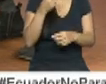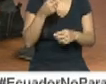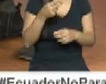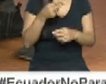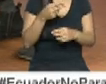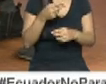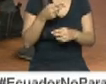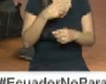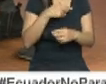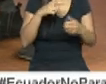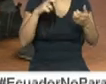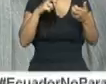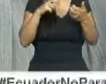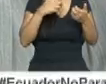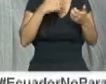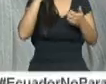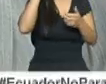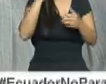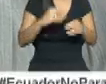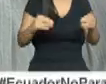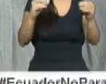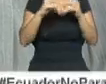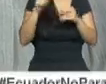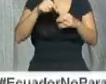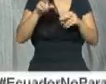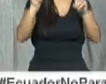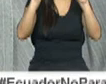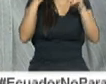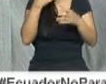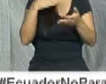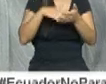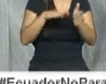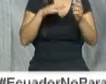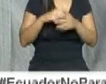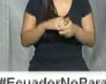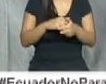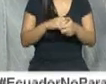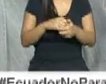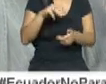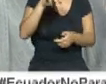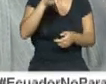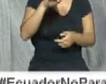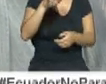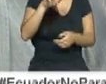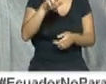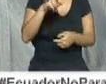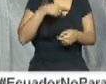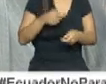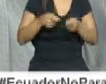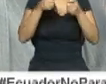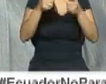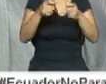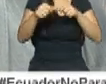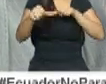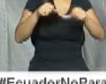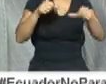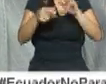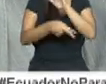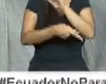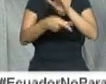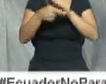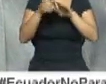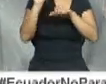Y a mí me preocupa más de eso, ese tema. La luna de miel, cuando se entregó a la administración de Petroecuador a la